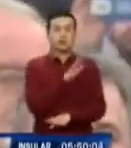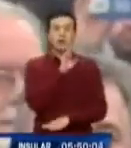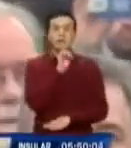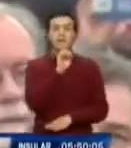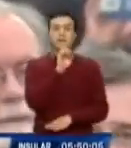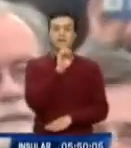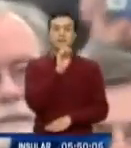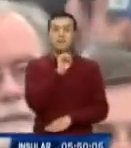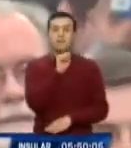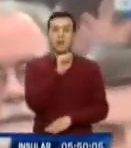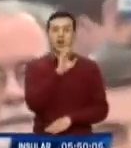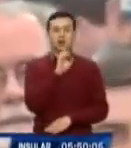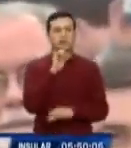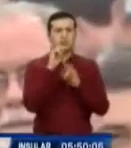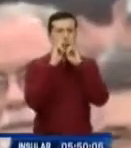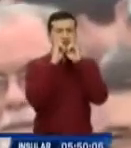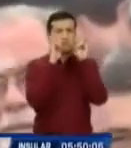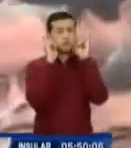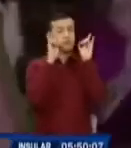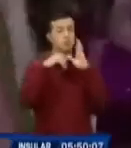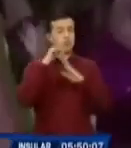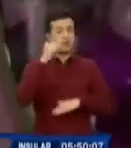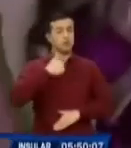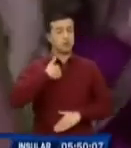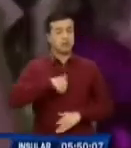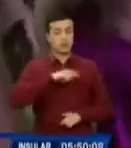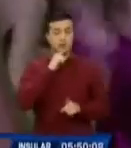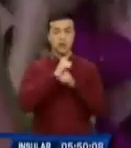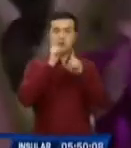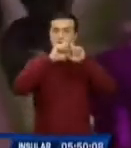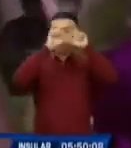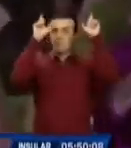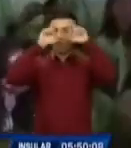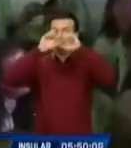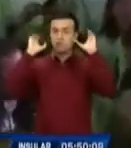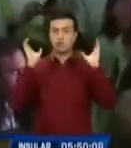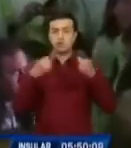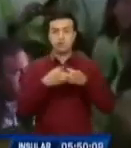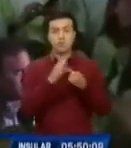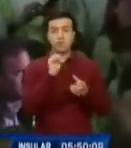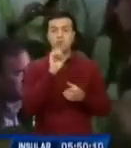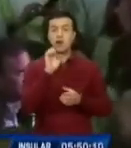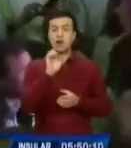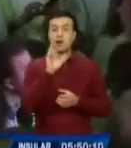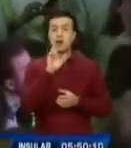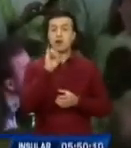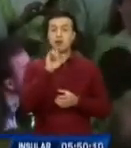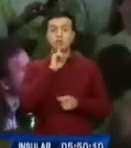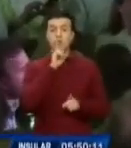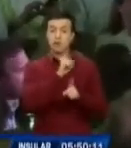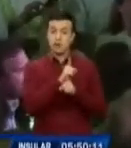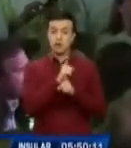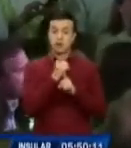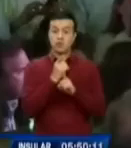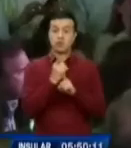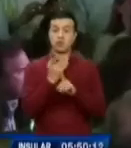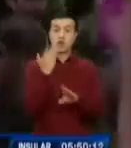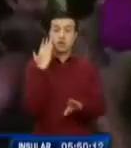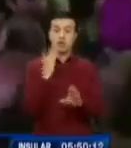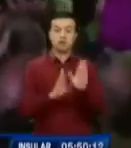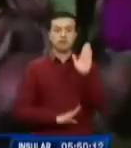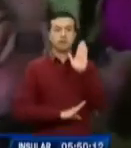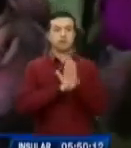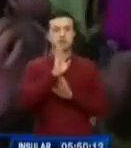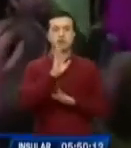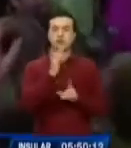de los empresarios más poderosos de la Argentina. Las empresas del grupo Macri tuvieron un crecimiento importante durante la última dictadura.